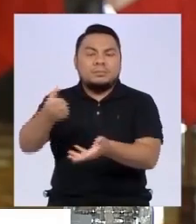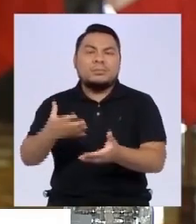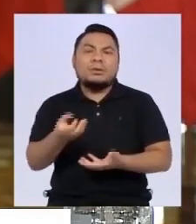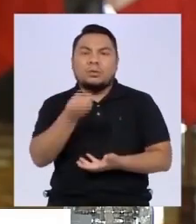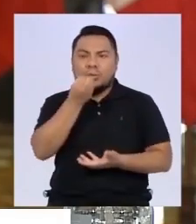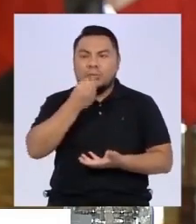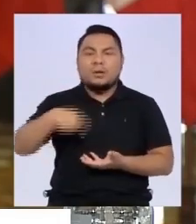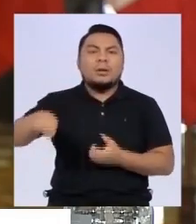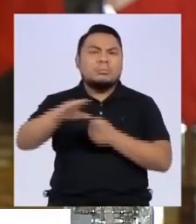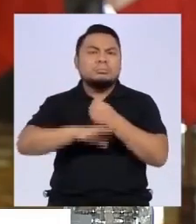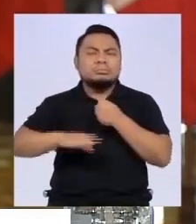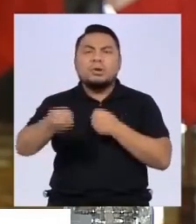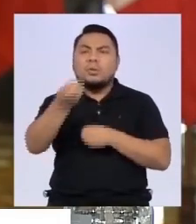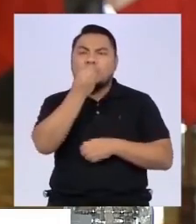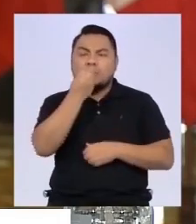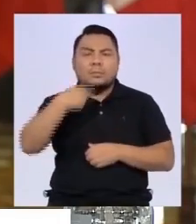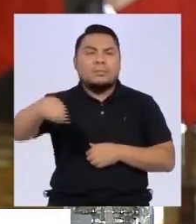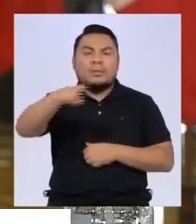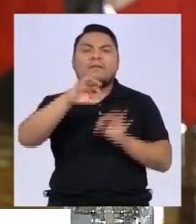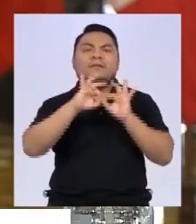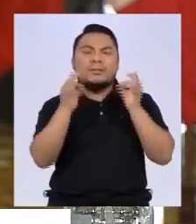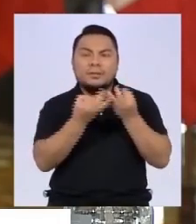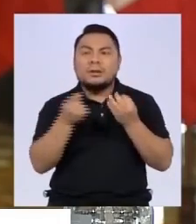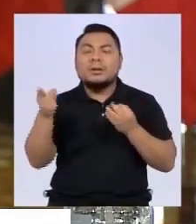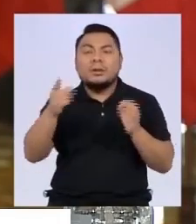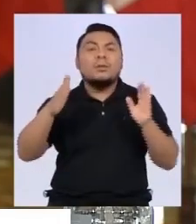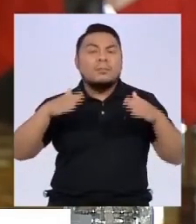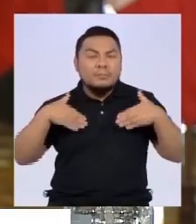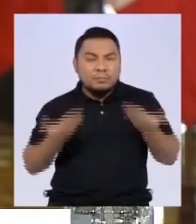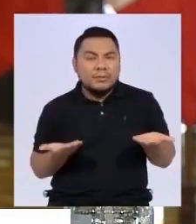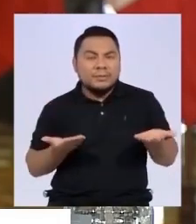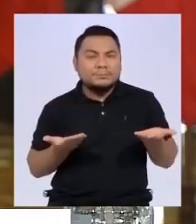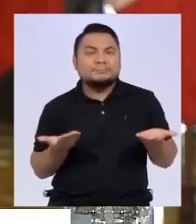canasta básica de alimentos para que puedan